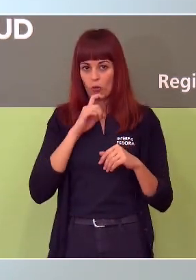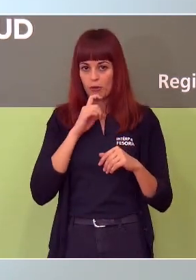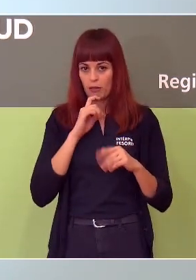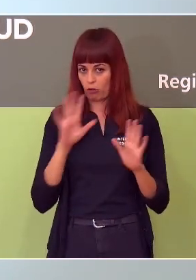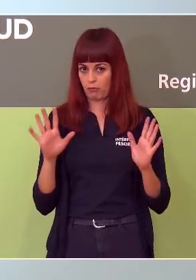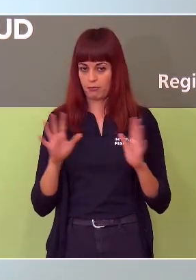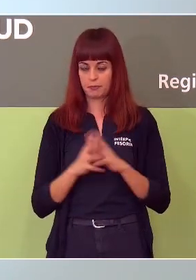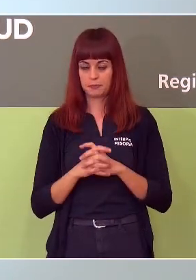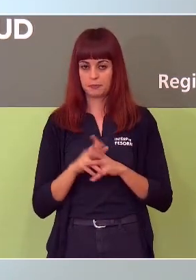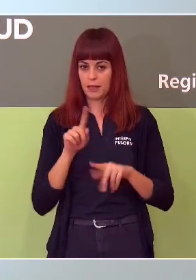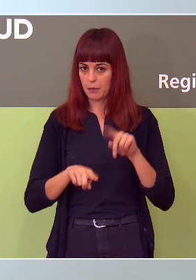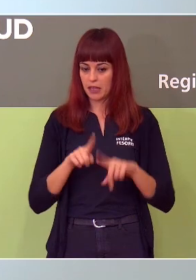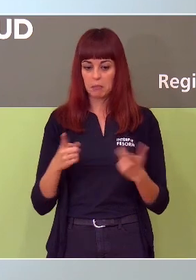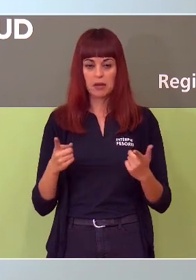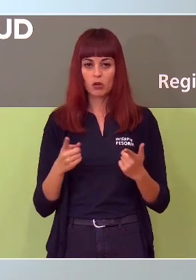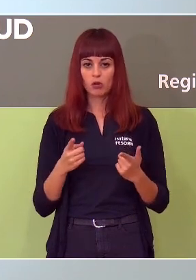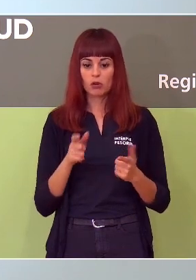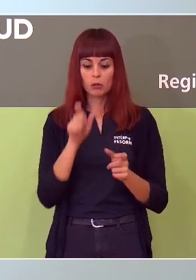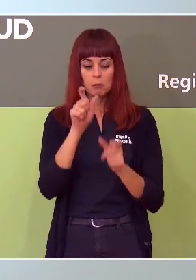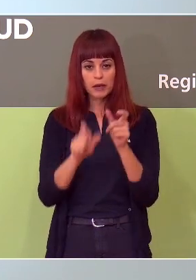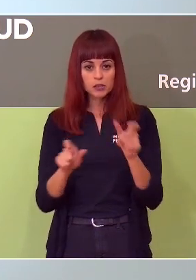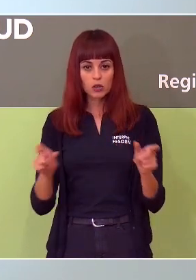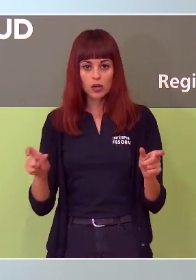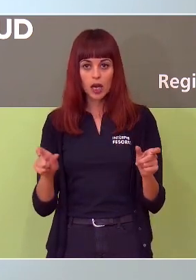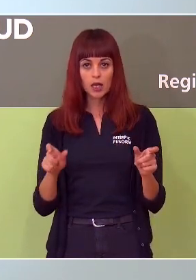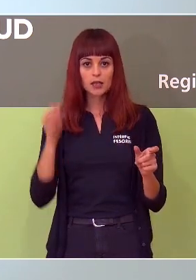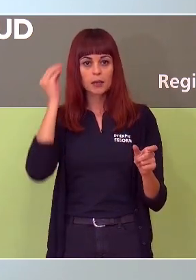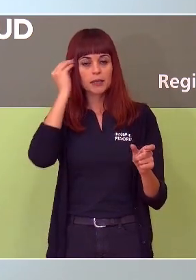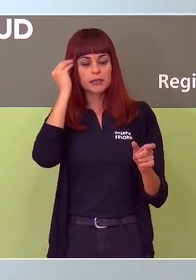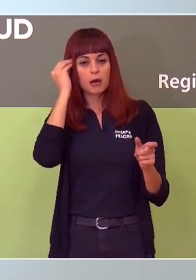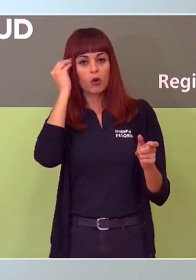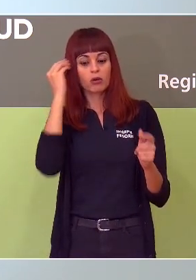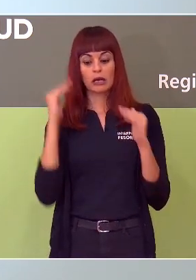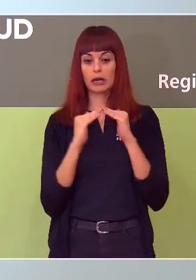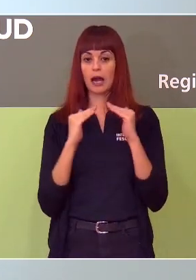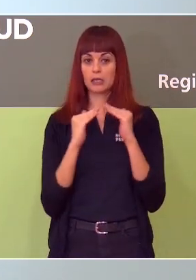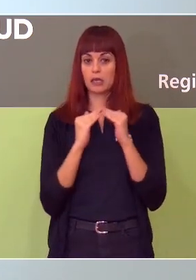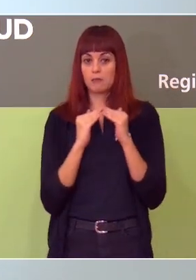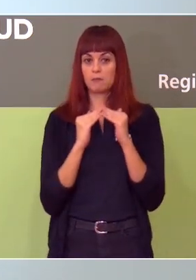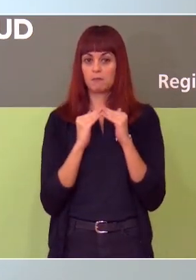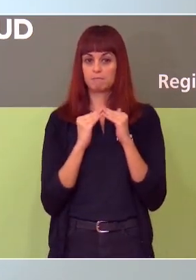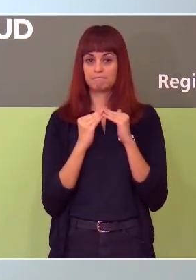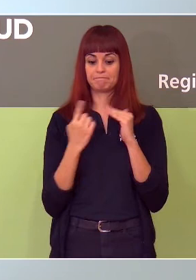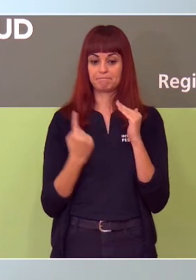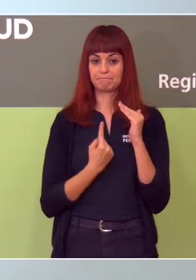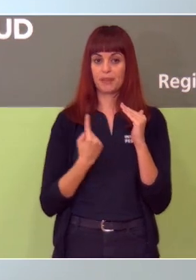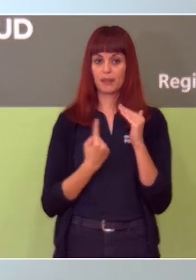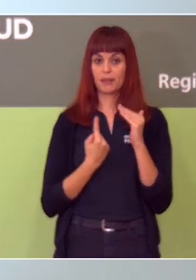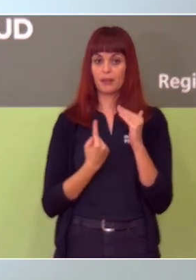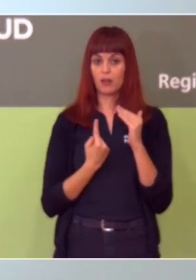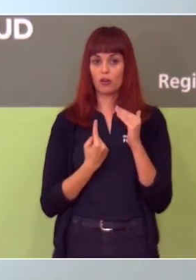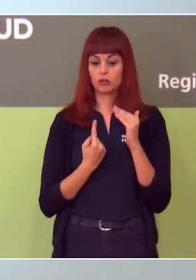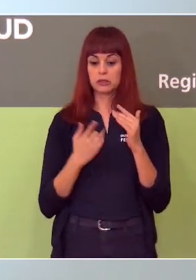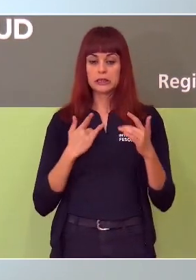consecuencia. Con lo cual, no han habido casos, en principio, que pudiéramos interpretar que han estado en su casa o que han podido estar en su casa